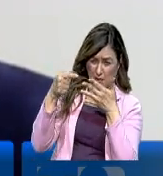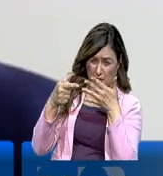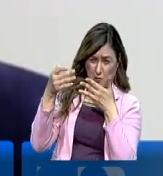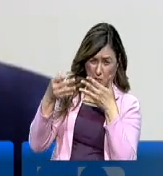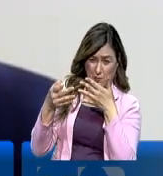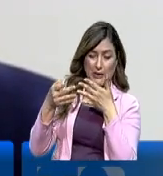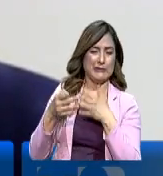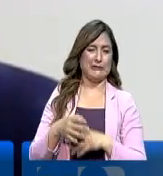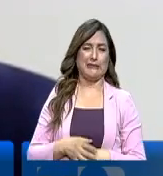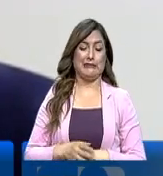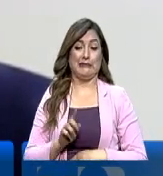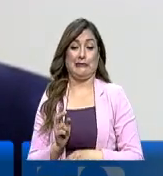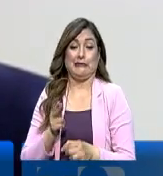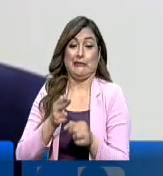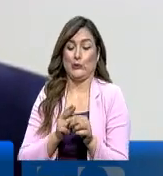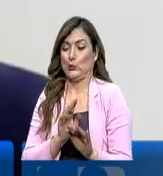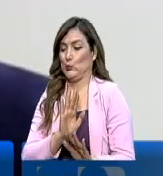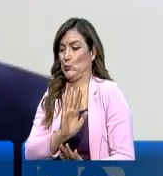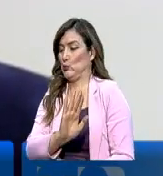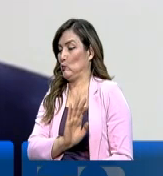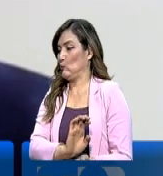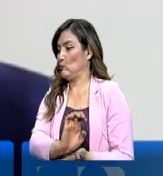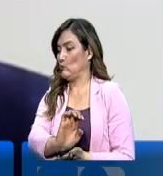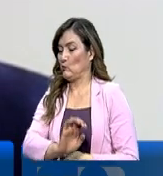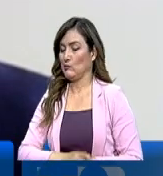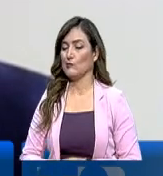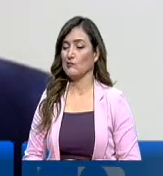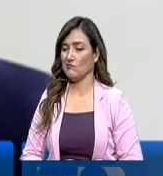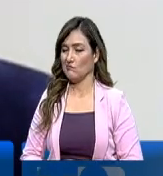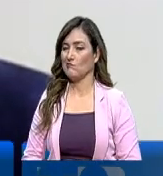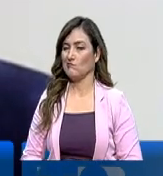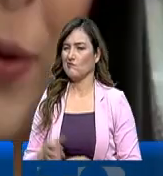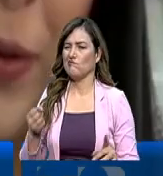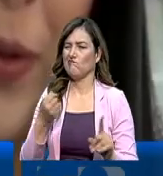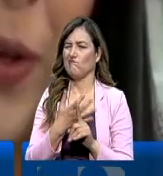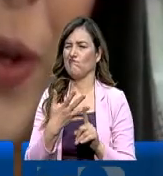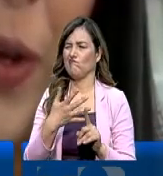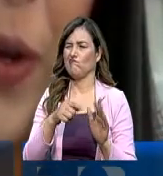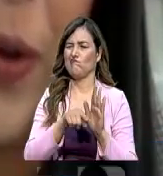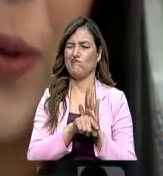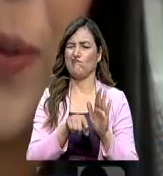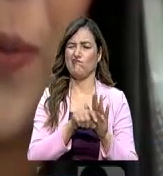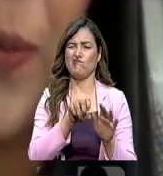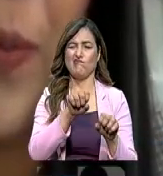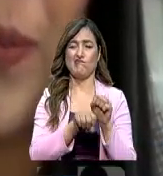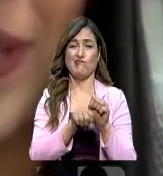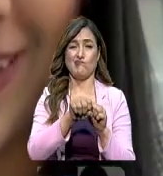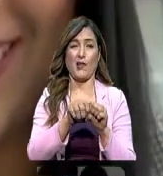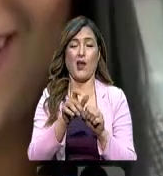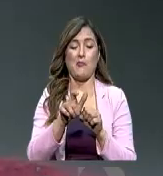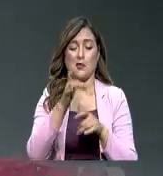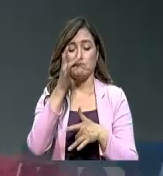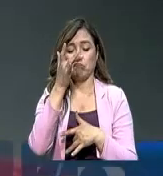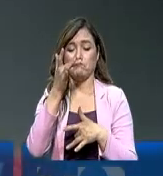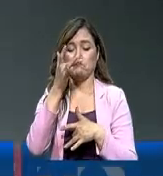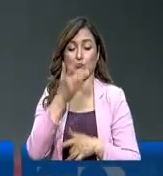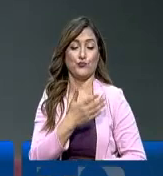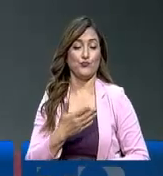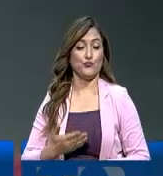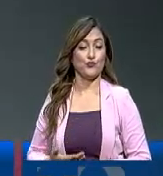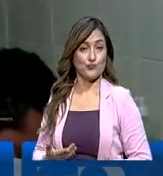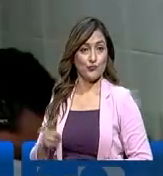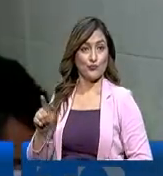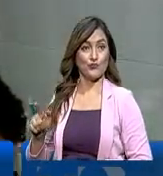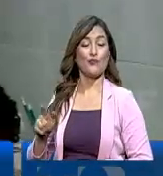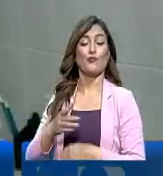omiten su participación y el único perjudicado es el paciente fernando sacoto presidente de la sociedad ecuatoriana de salud